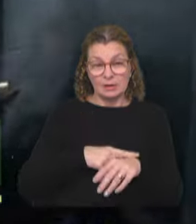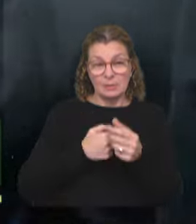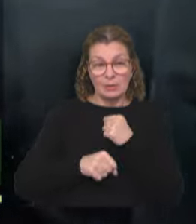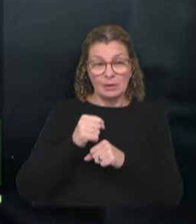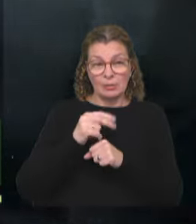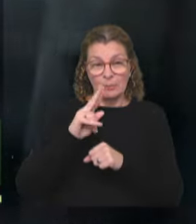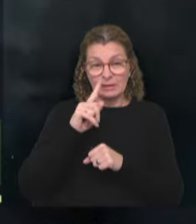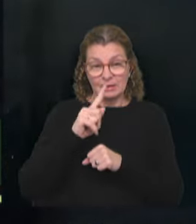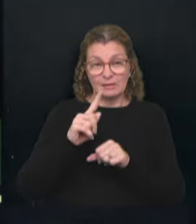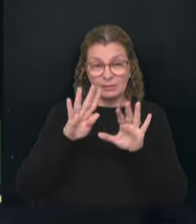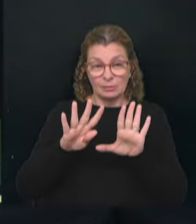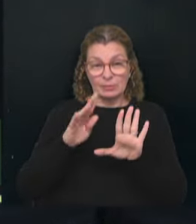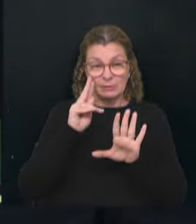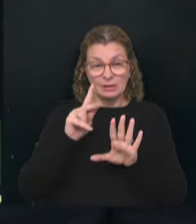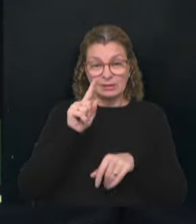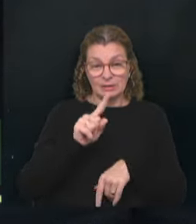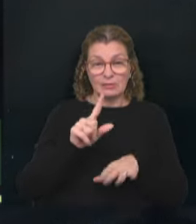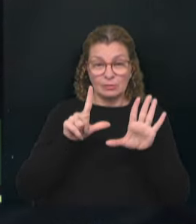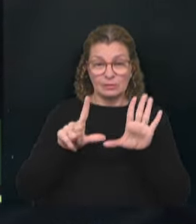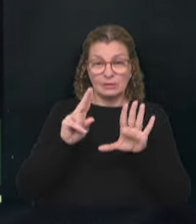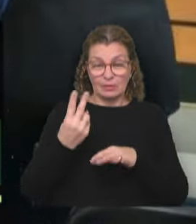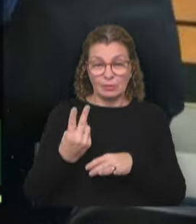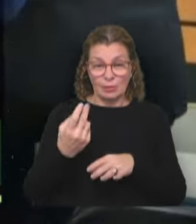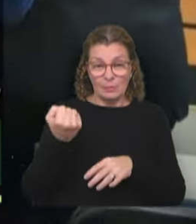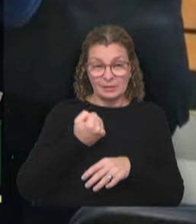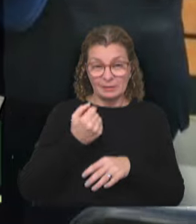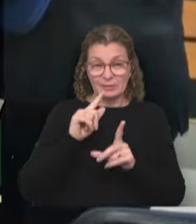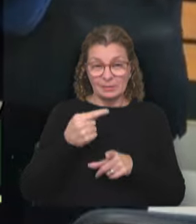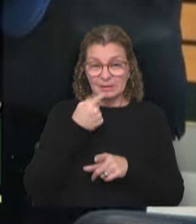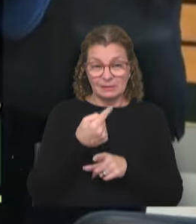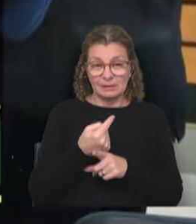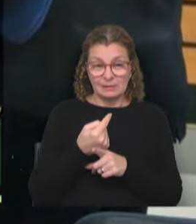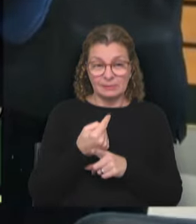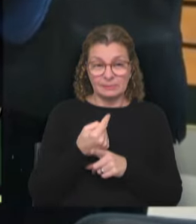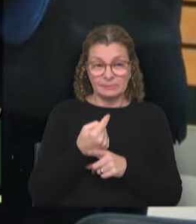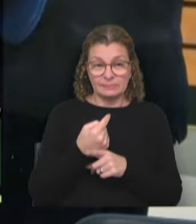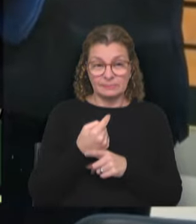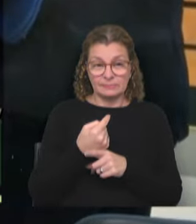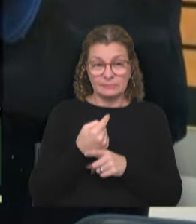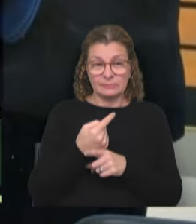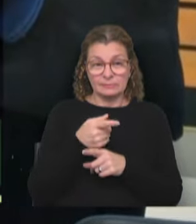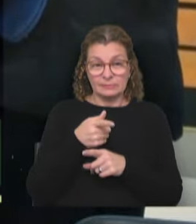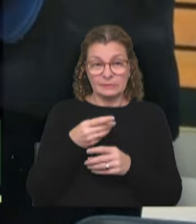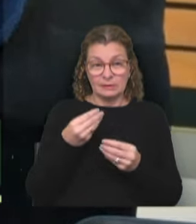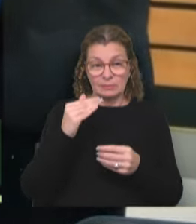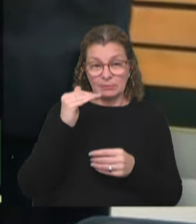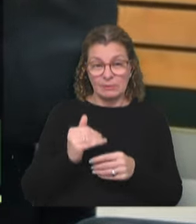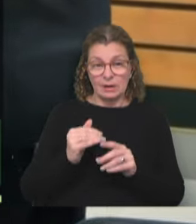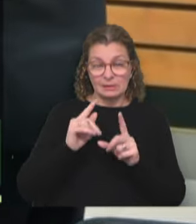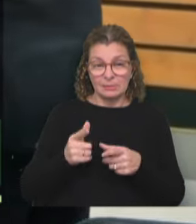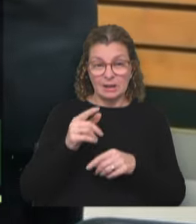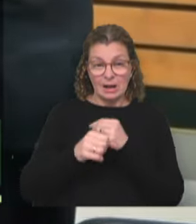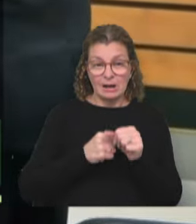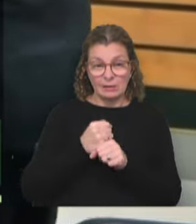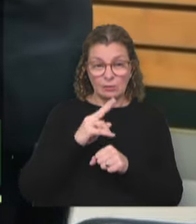2019, cuando se habían constatado 172 homicidios, lo dijeron ustedes también en la portada. Y hay una baja en relación a